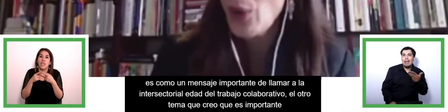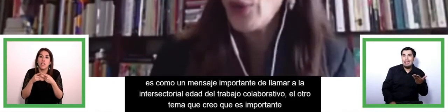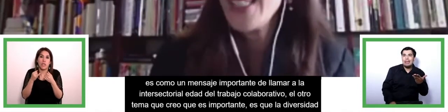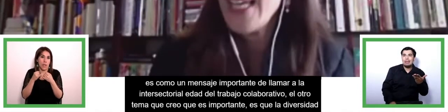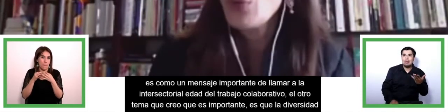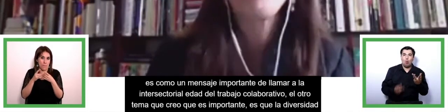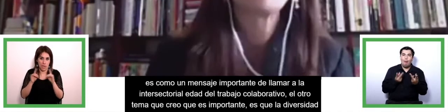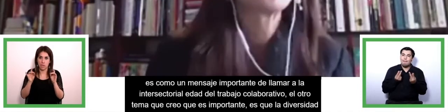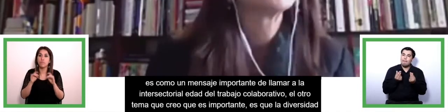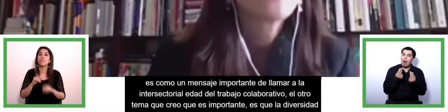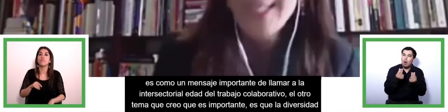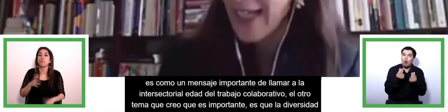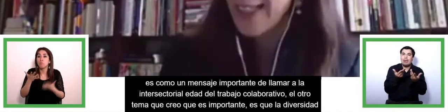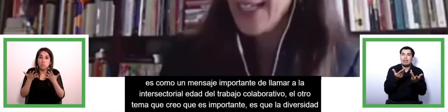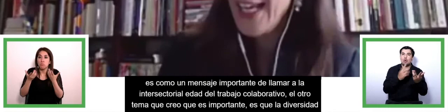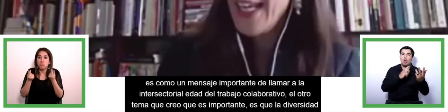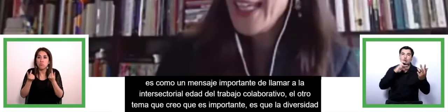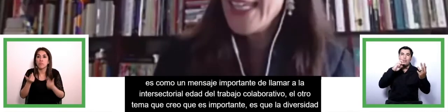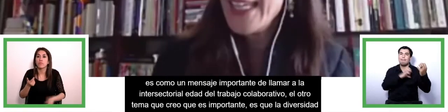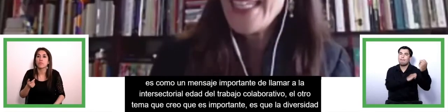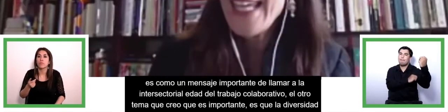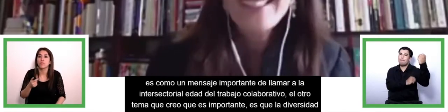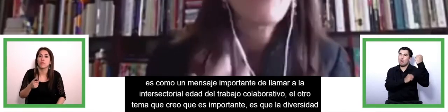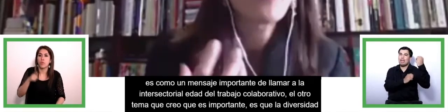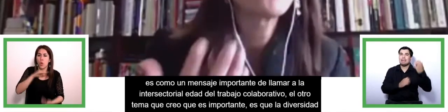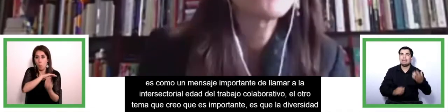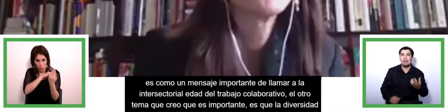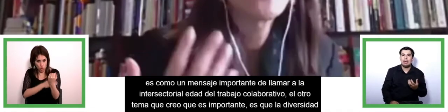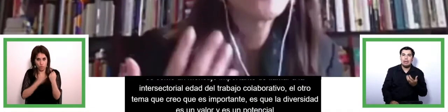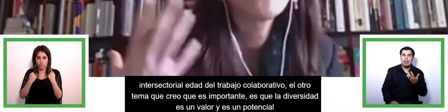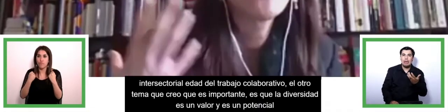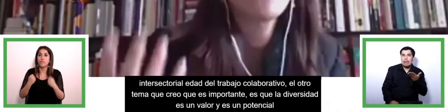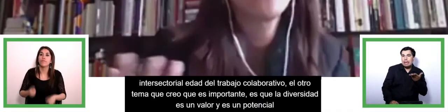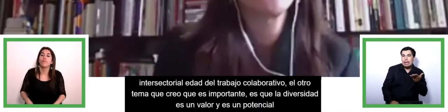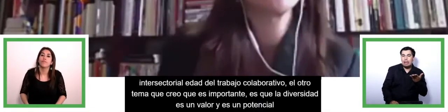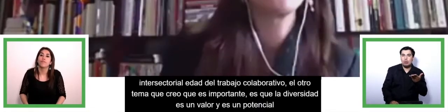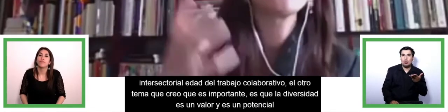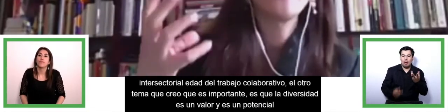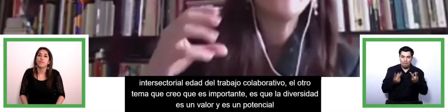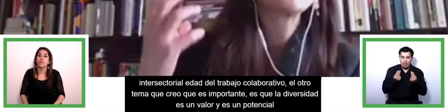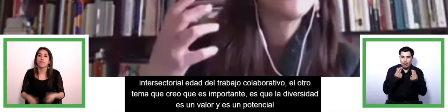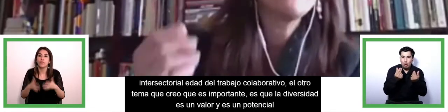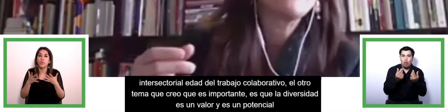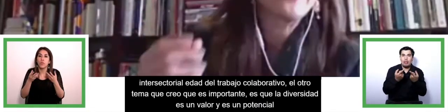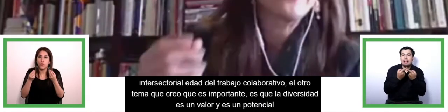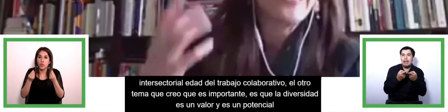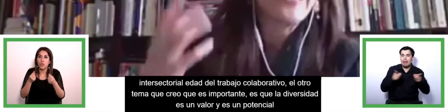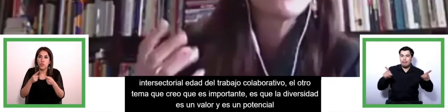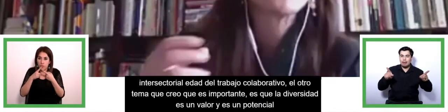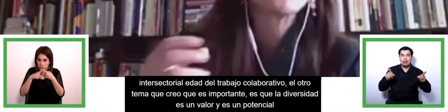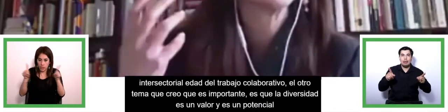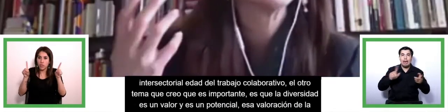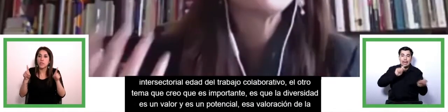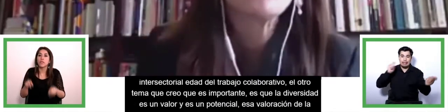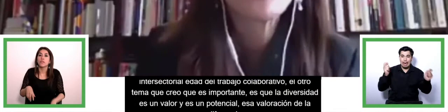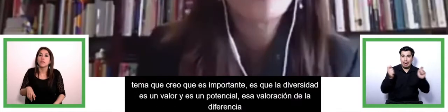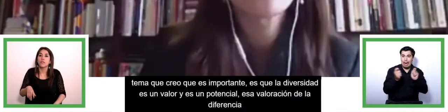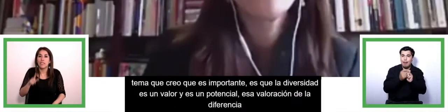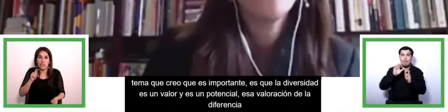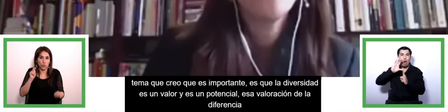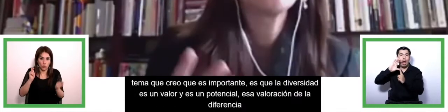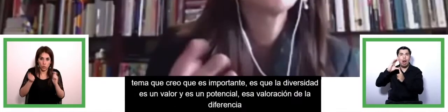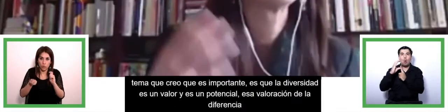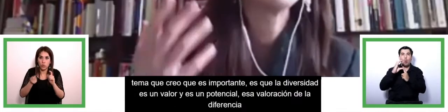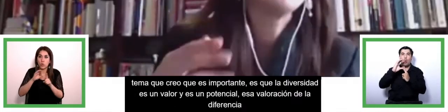un valor y es un potencial, y esa valoración de la diferencia, ese cambio en las